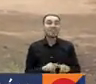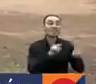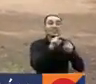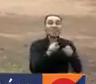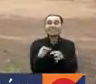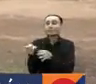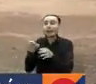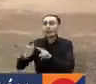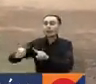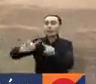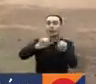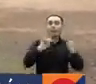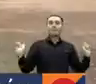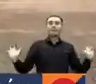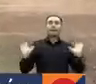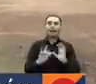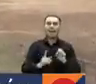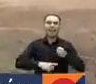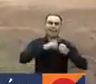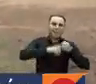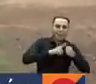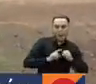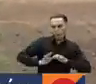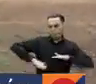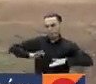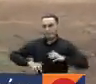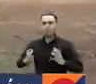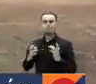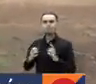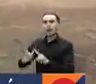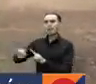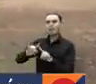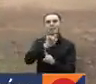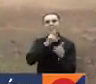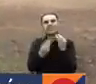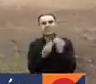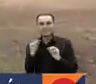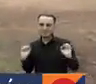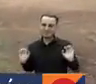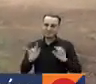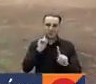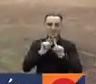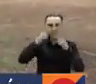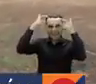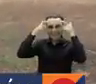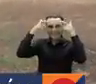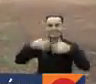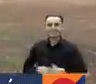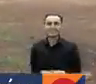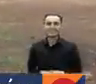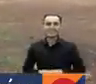y llamados por la caja, la guacharaca y el acordeón, llegaron los aspirantes a la corona del rey.